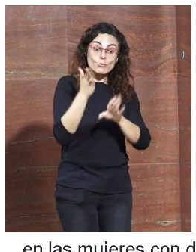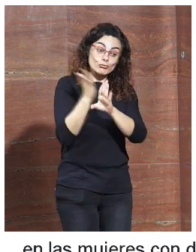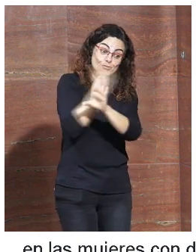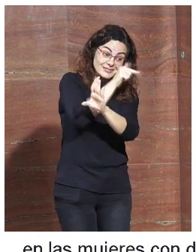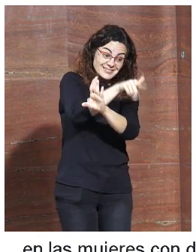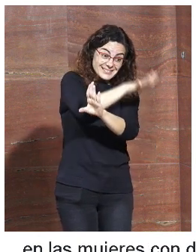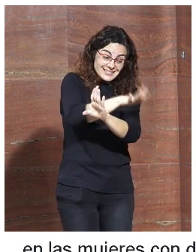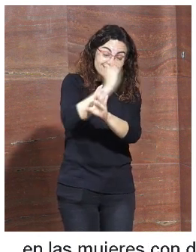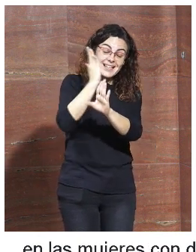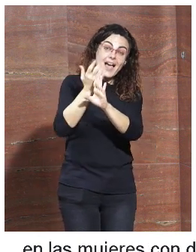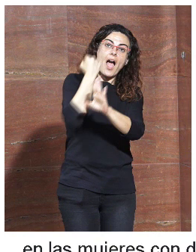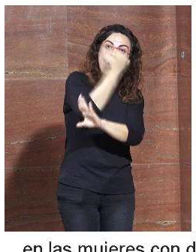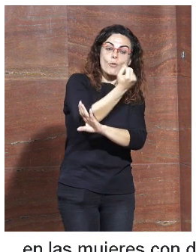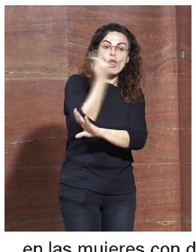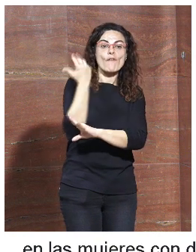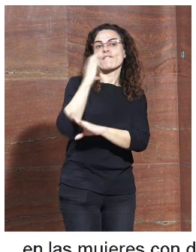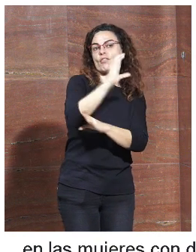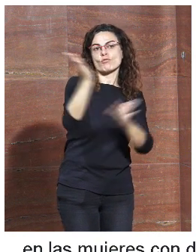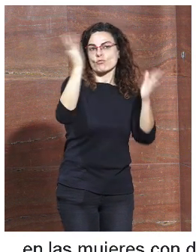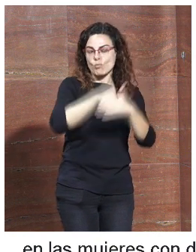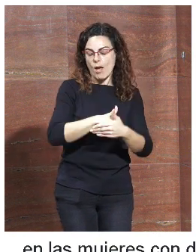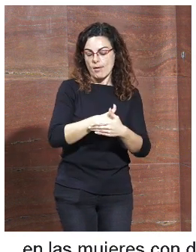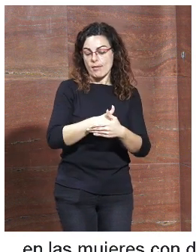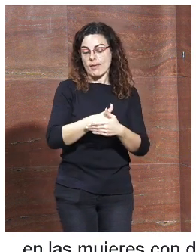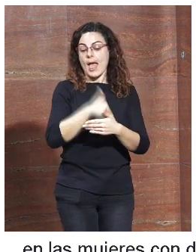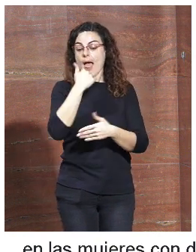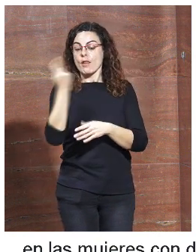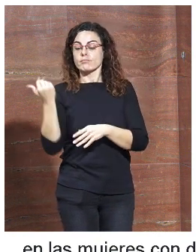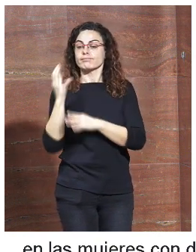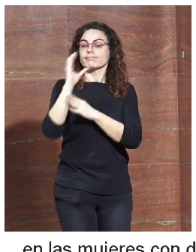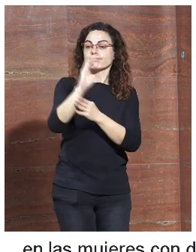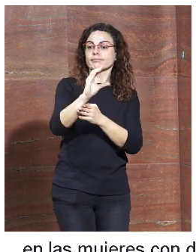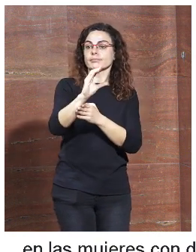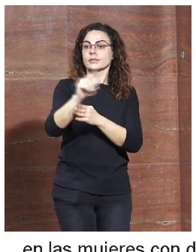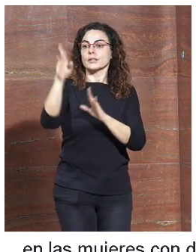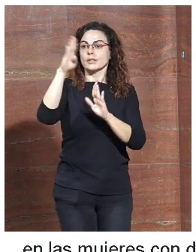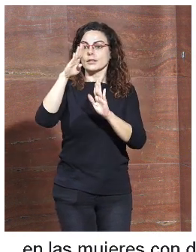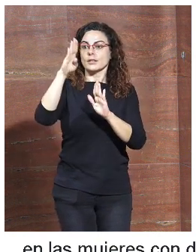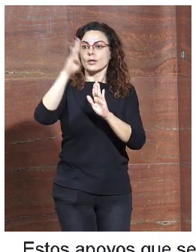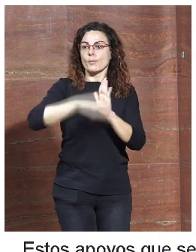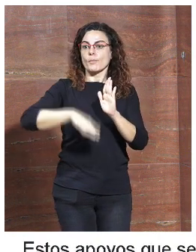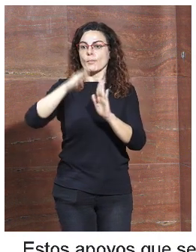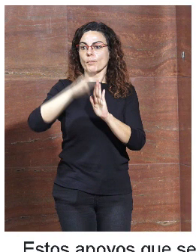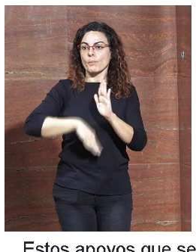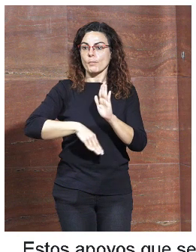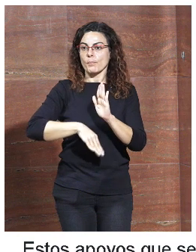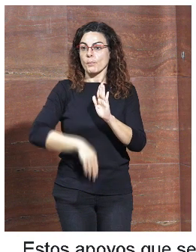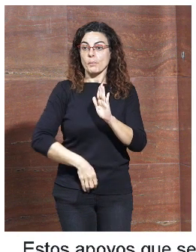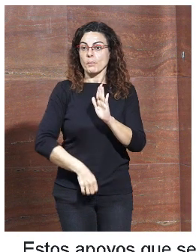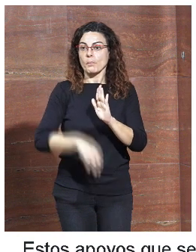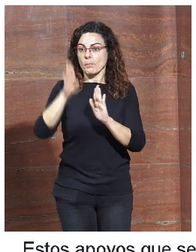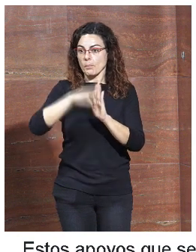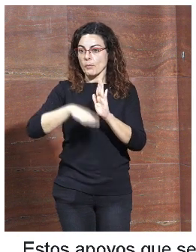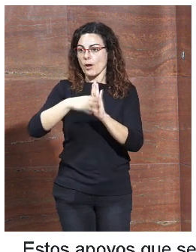pues la mayor parte no tenían financiación y otra parte pues se financiaban con programas en colaboración con Plena